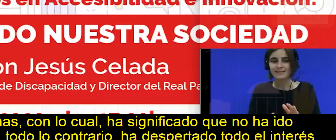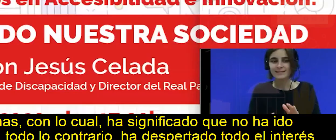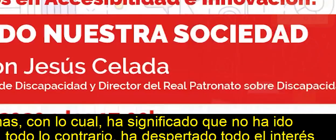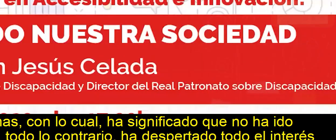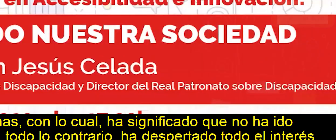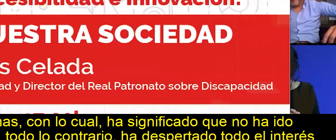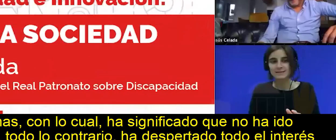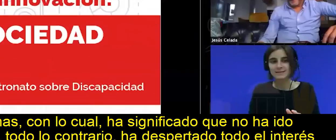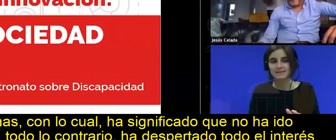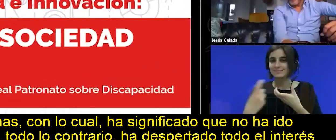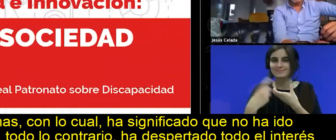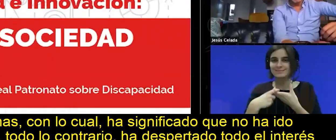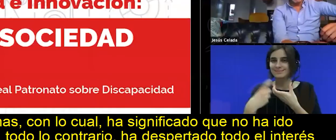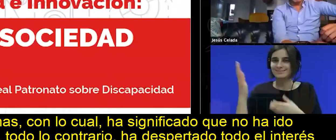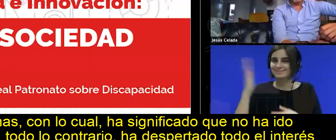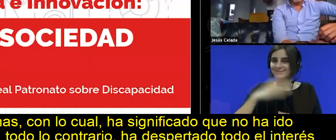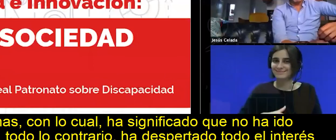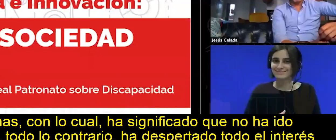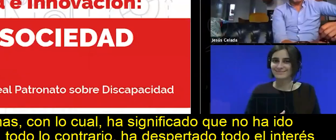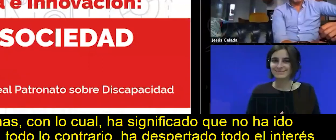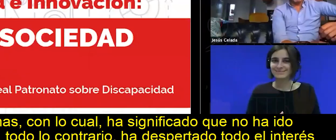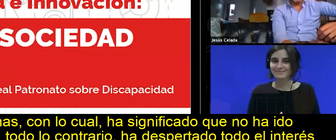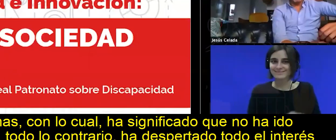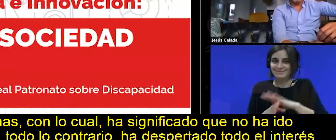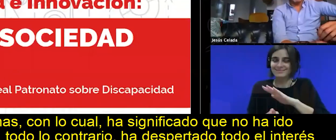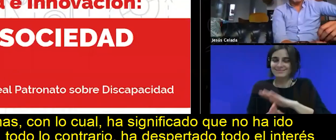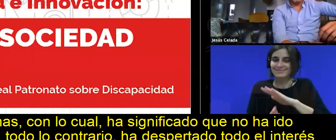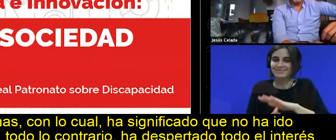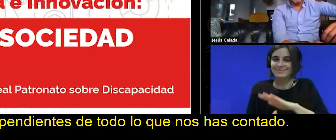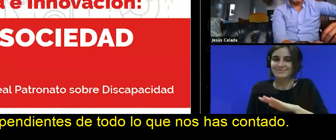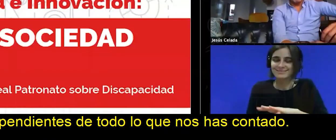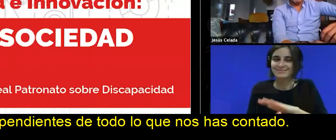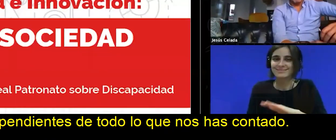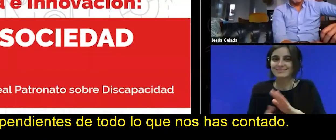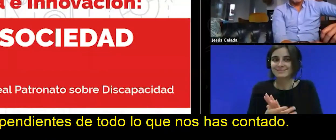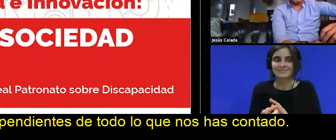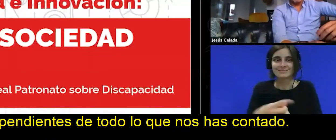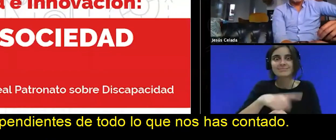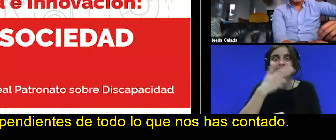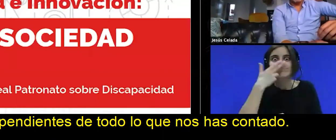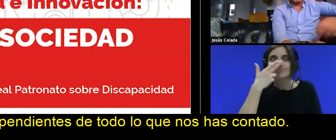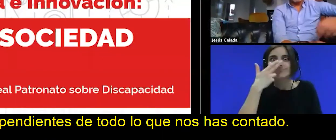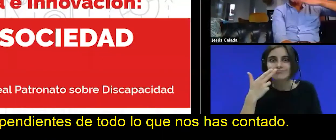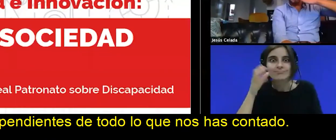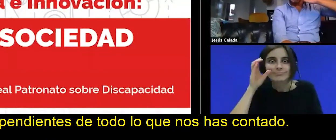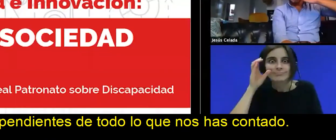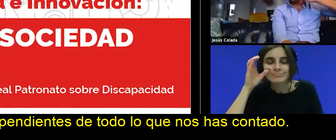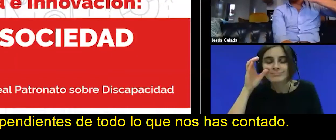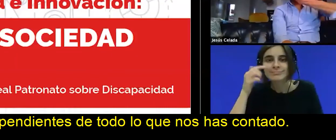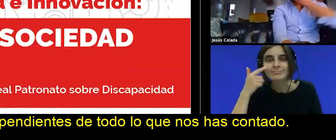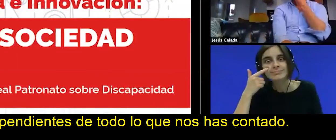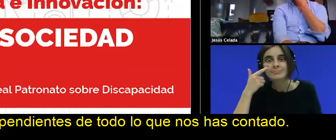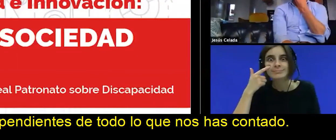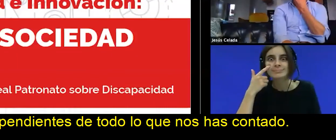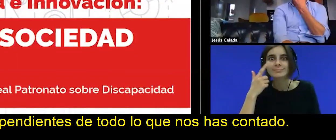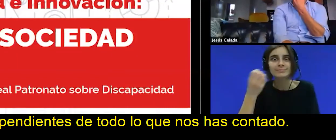ha ido abandonando a nadie, sino todo lo contrario, que ha despertado todo el interés para estar muy pendientes de todo